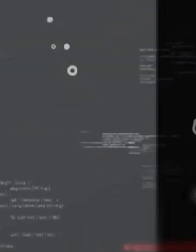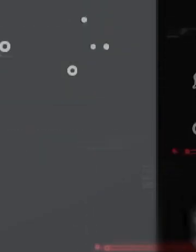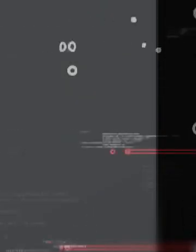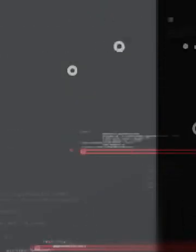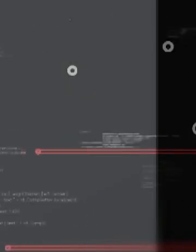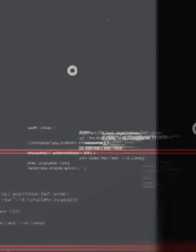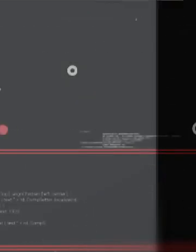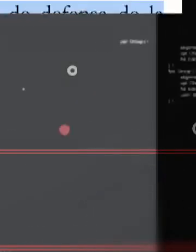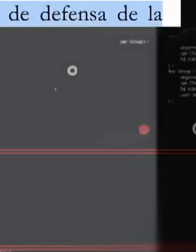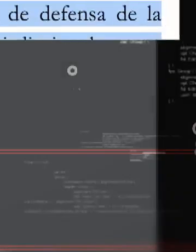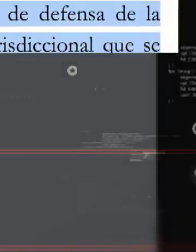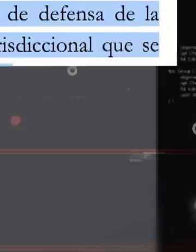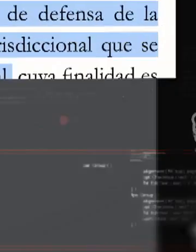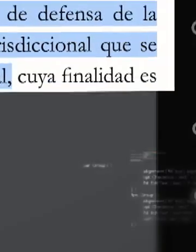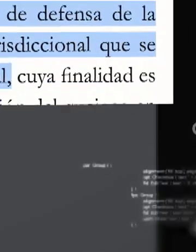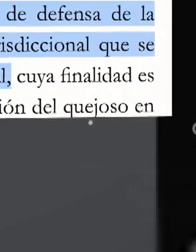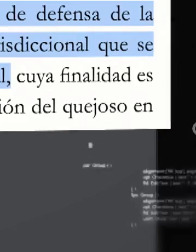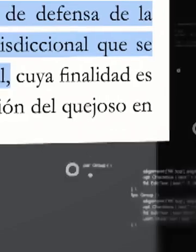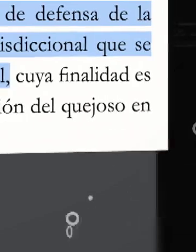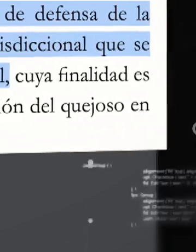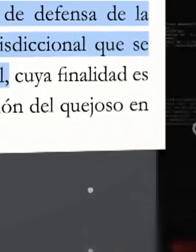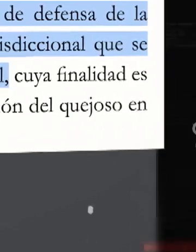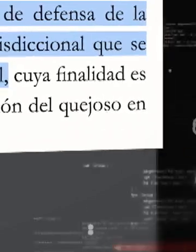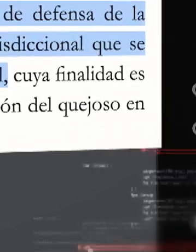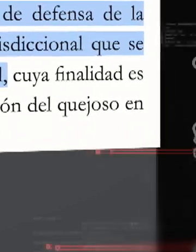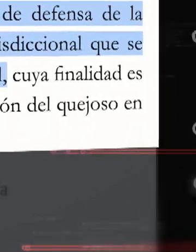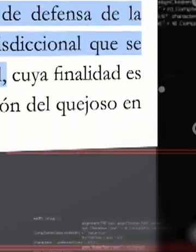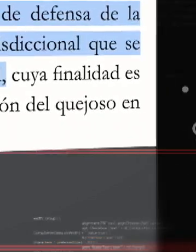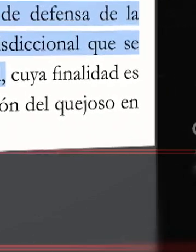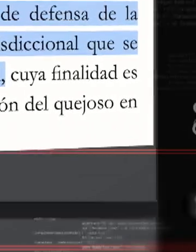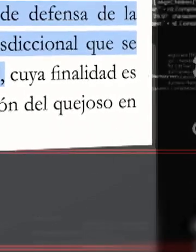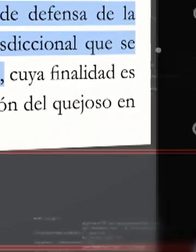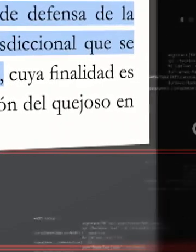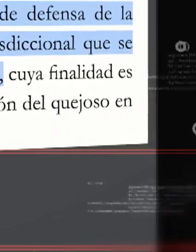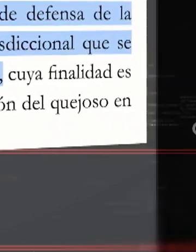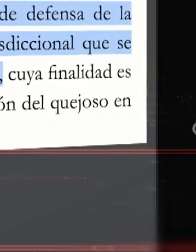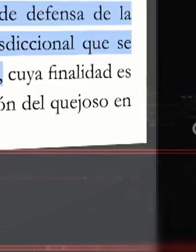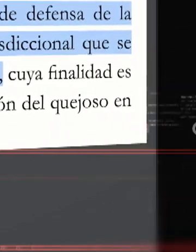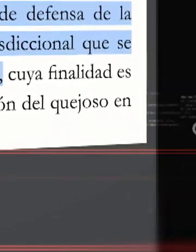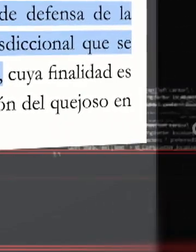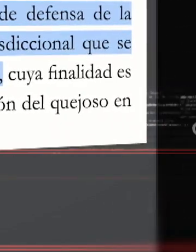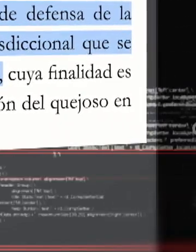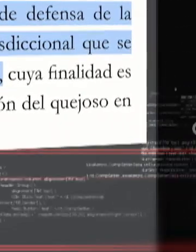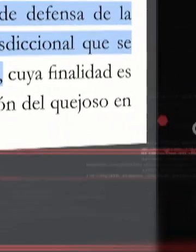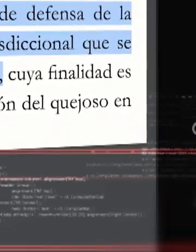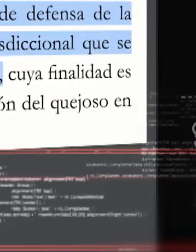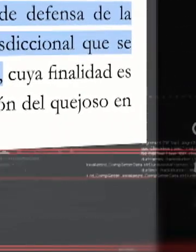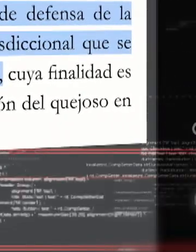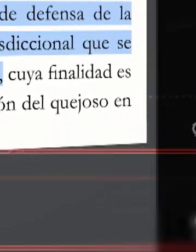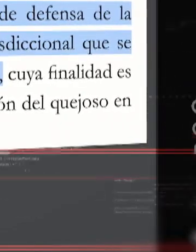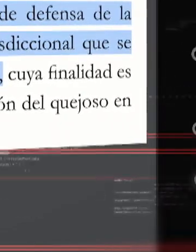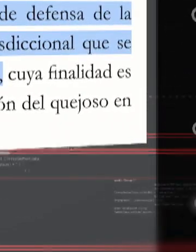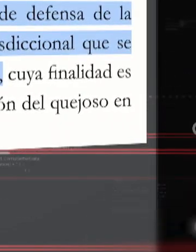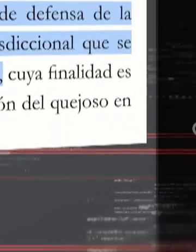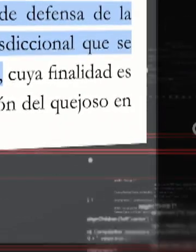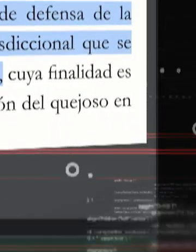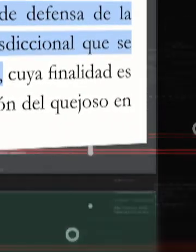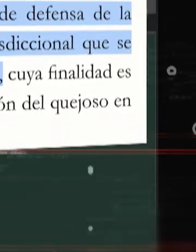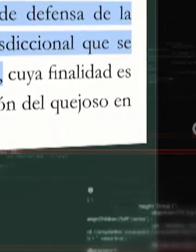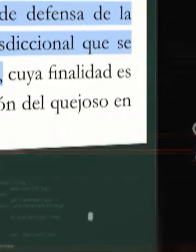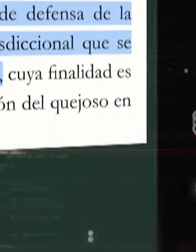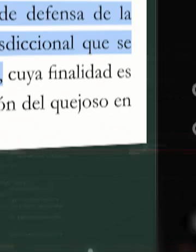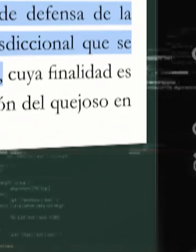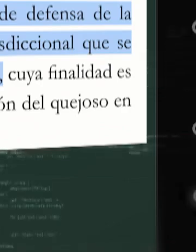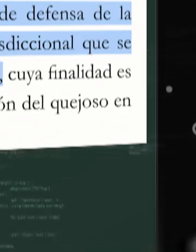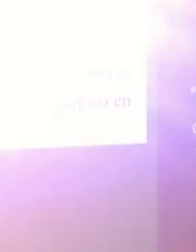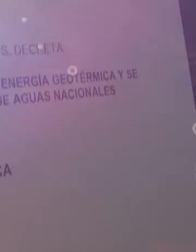constitucional contra los actos emitidos con motivo del ejercicio del poder. Tiene por objeto proteger los derechos humanos establecidos en